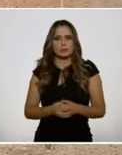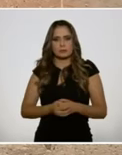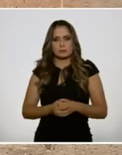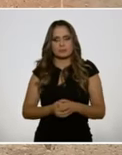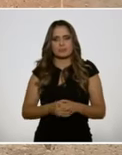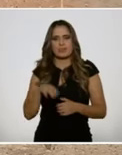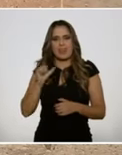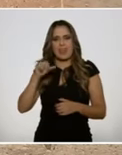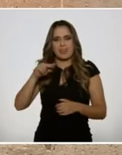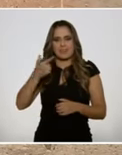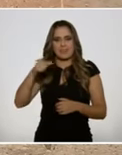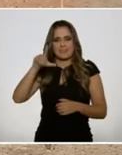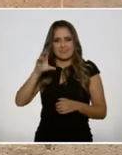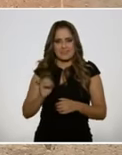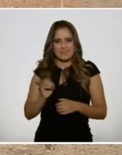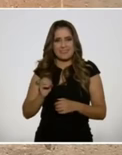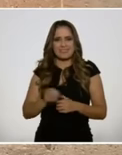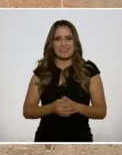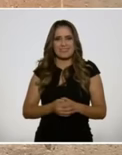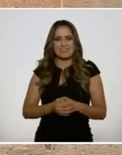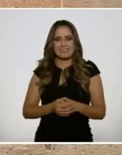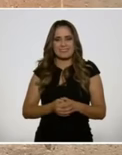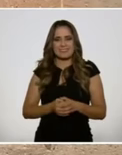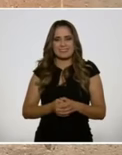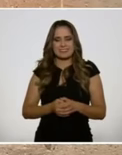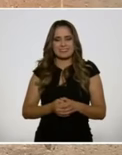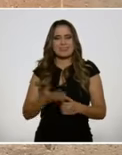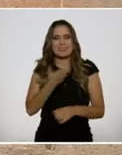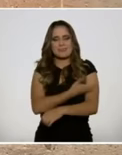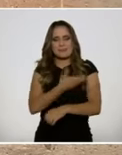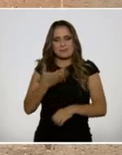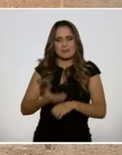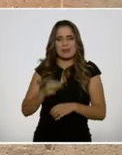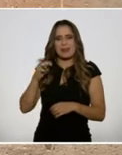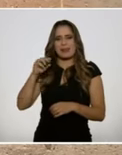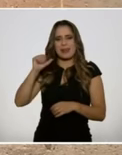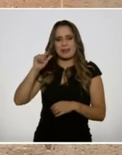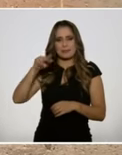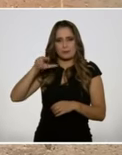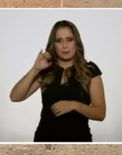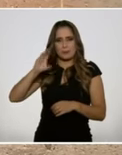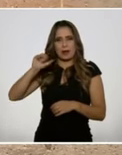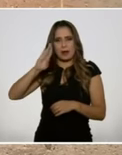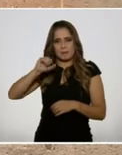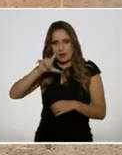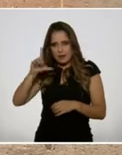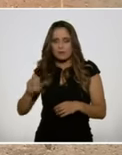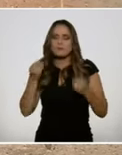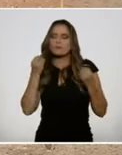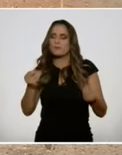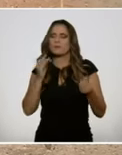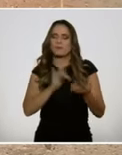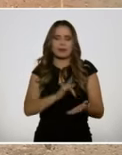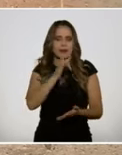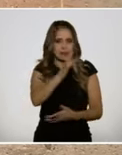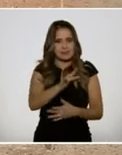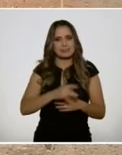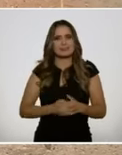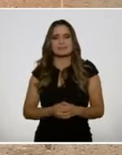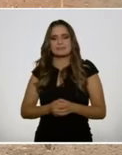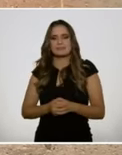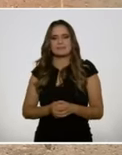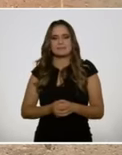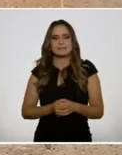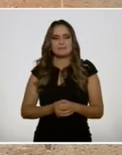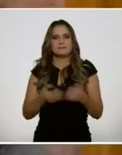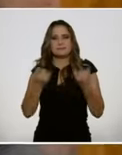Eduardo Angulo, que quiero ver dónde está por ahí, y nuestro compañero Mardonio Carballo, muchísimas gracias.